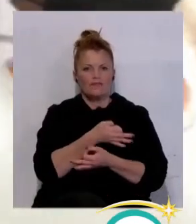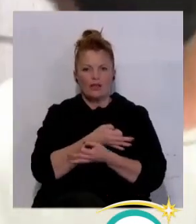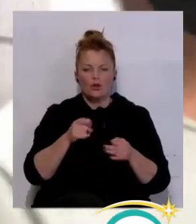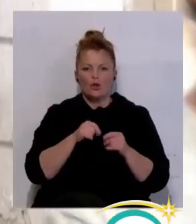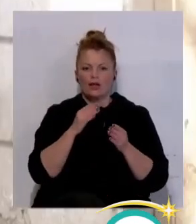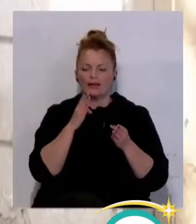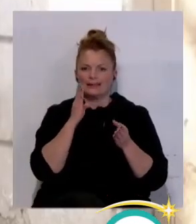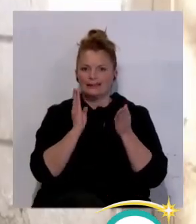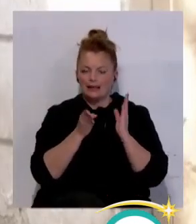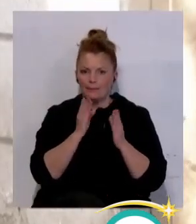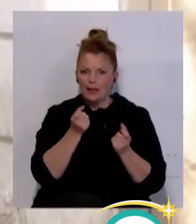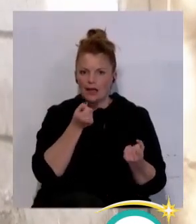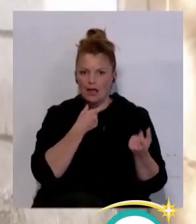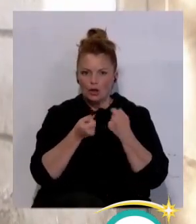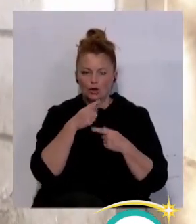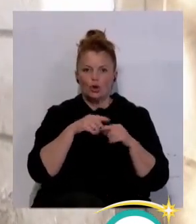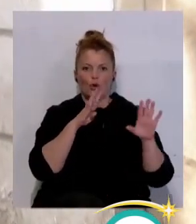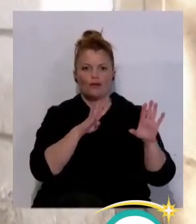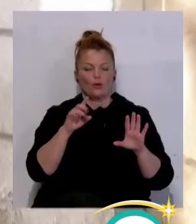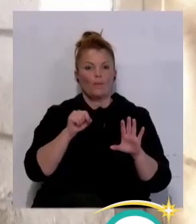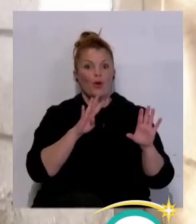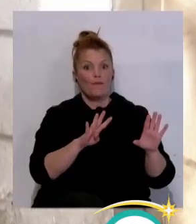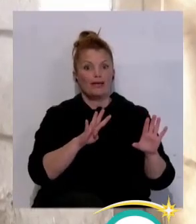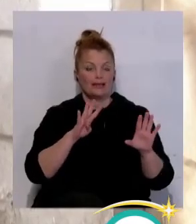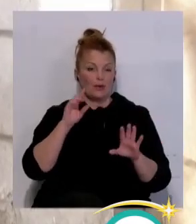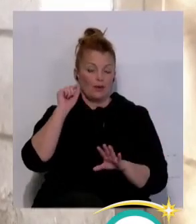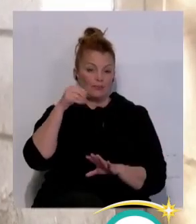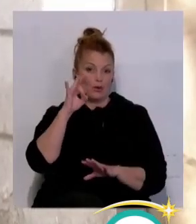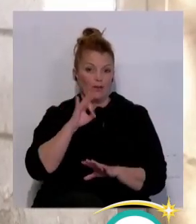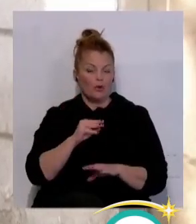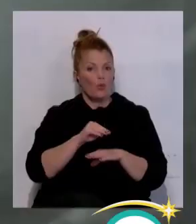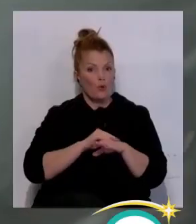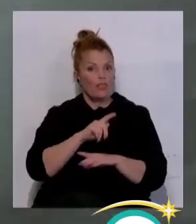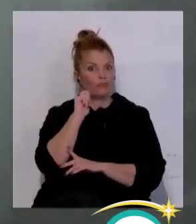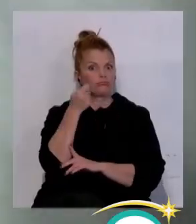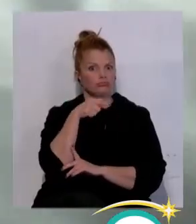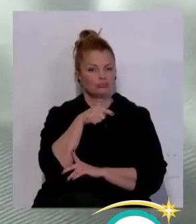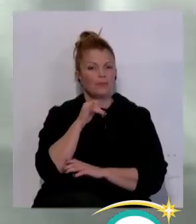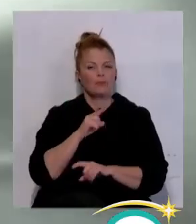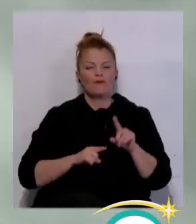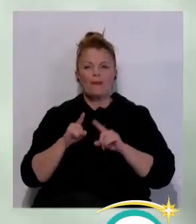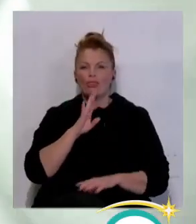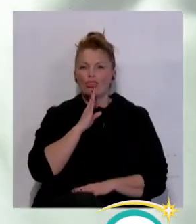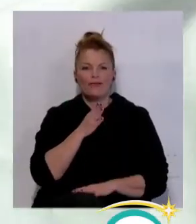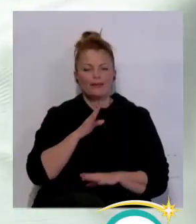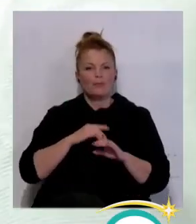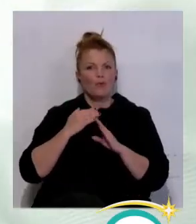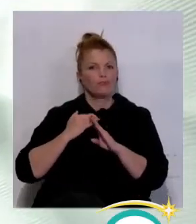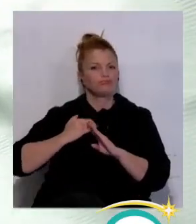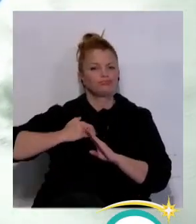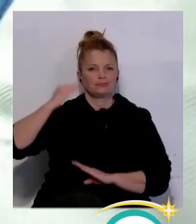los tratamientos, con un 99,9% de éxito en la curación. Sin embargo, el problema está en la alta tasa